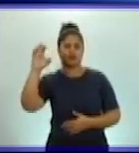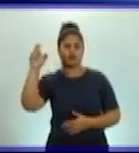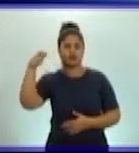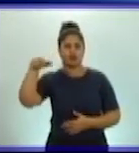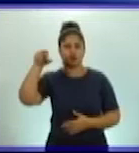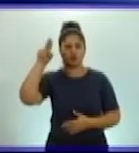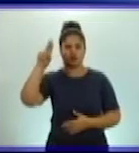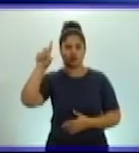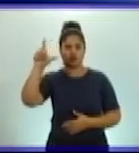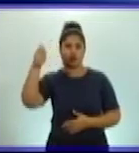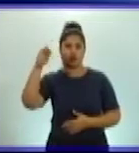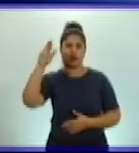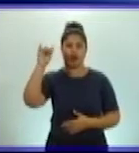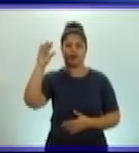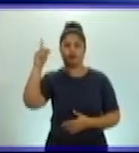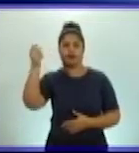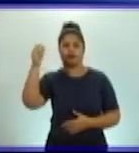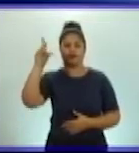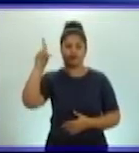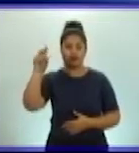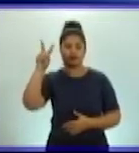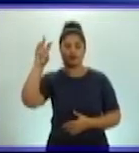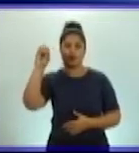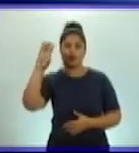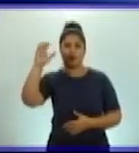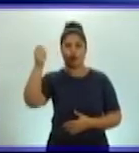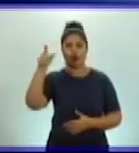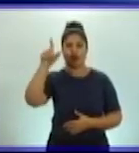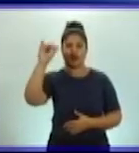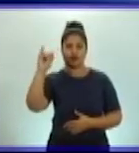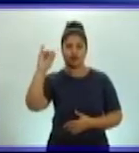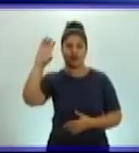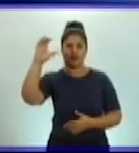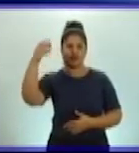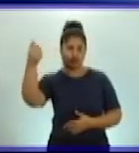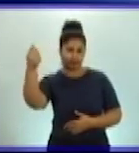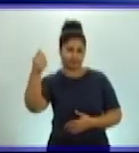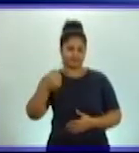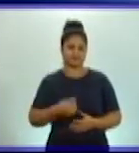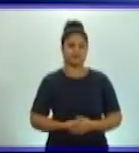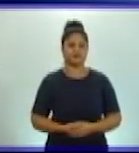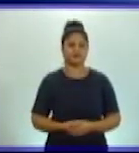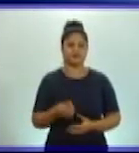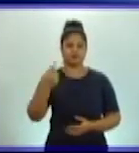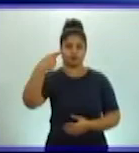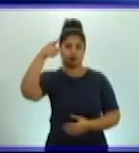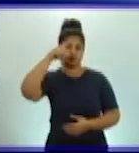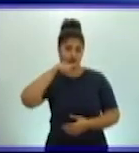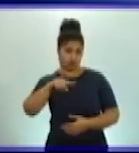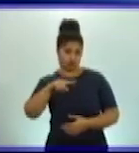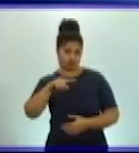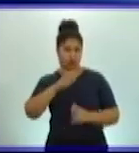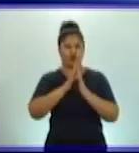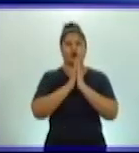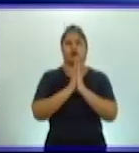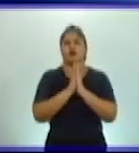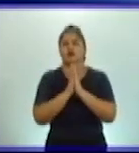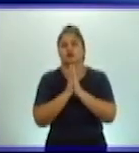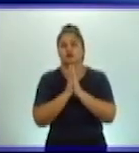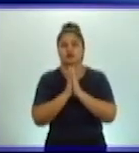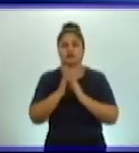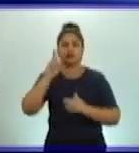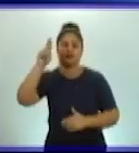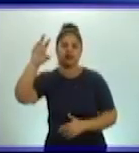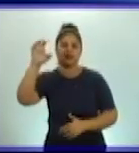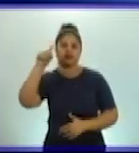Fíjense que recen es el término, o sea, la forma verbal que ustedes tienen en el texto, pero viene de rezar. Hay un cambio de C por Z o de Z por C, como se